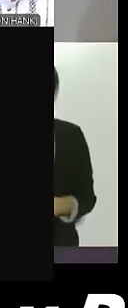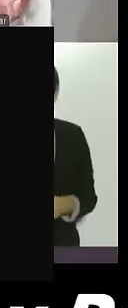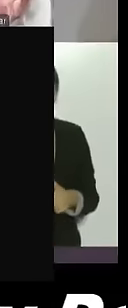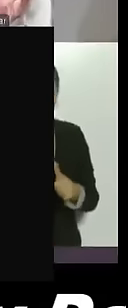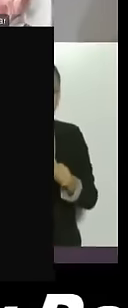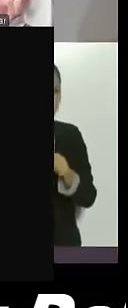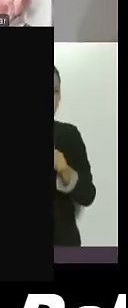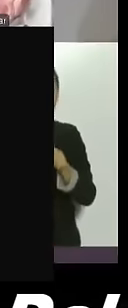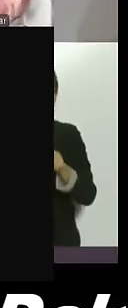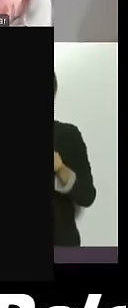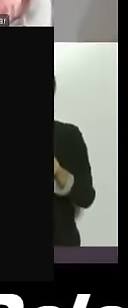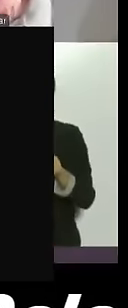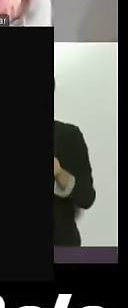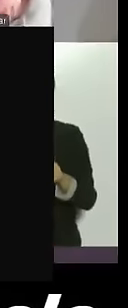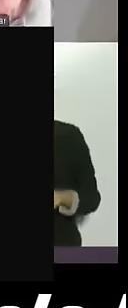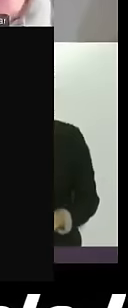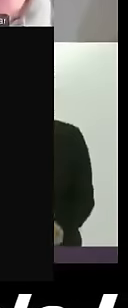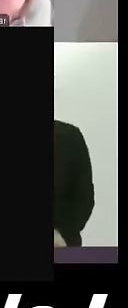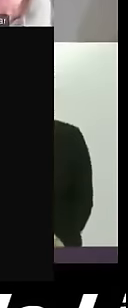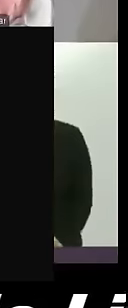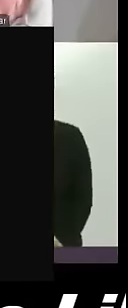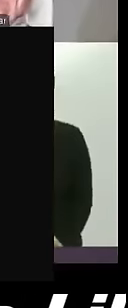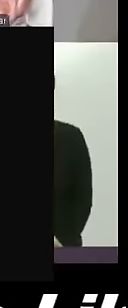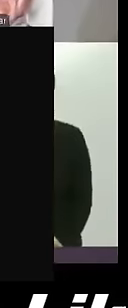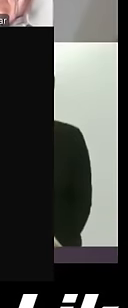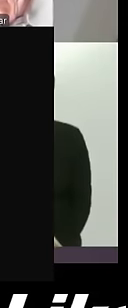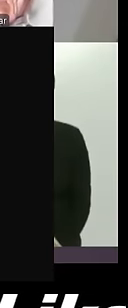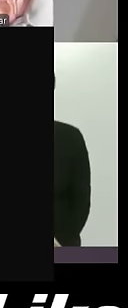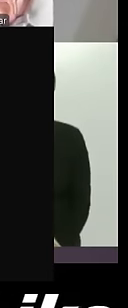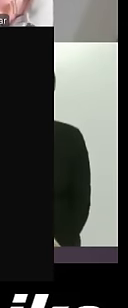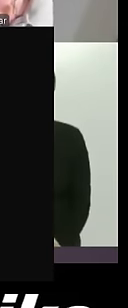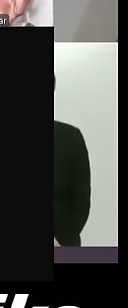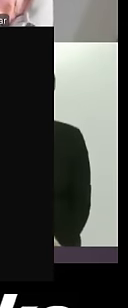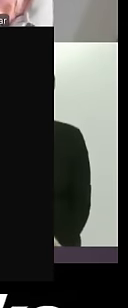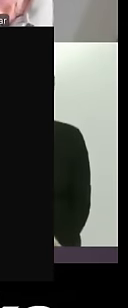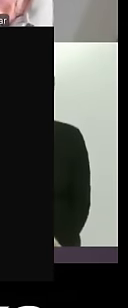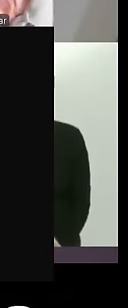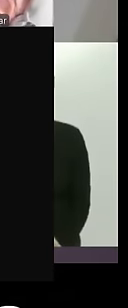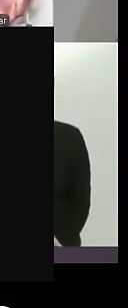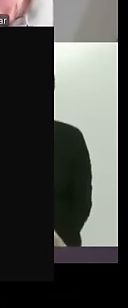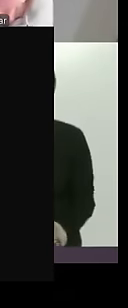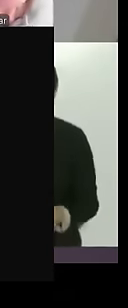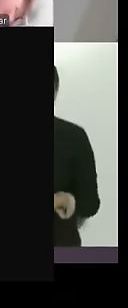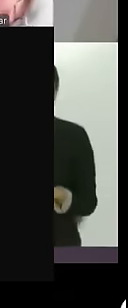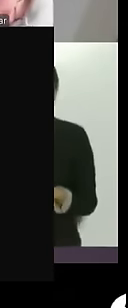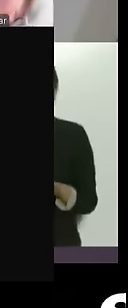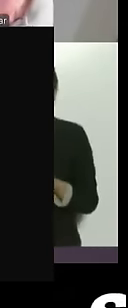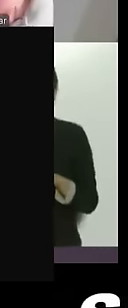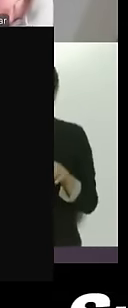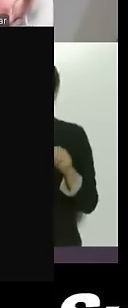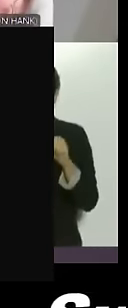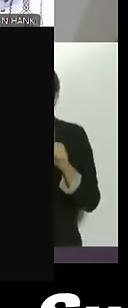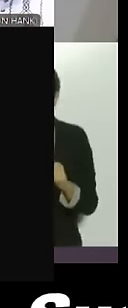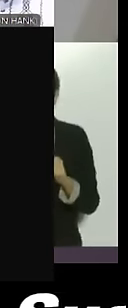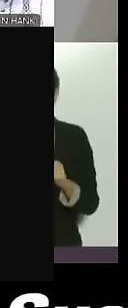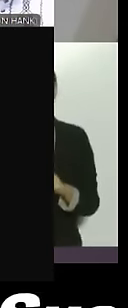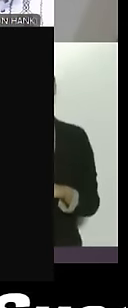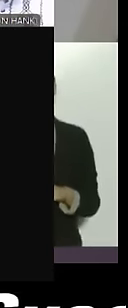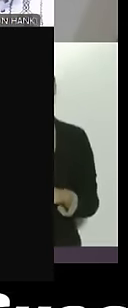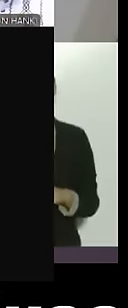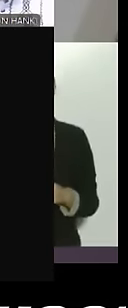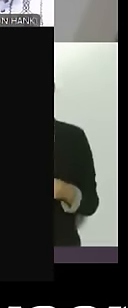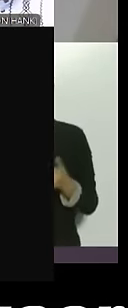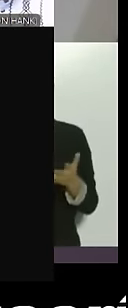o sea en la Constitución tiene asignado el rey justamente el representar a España en